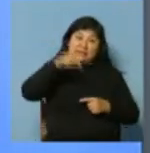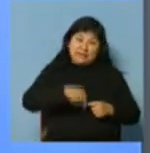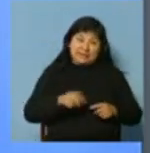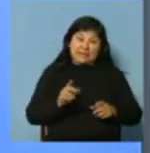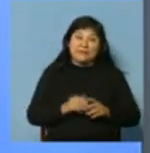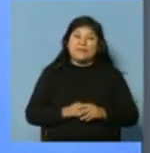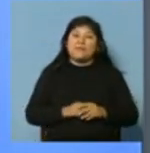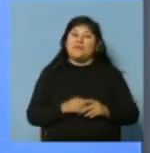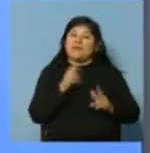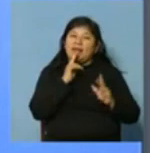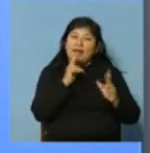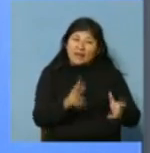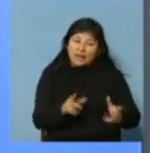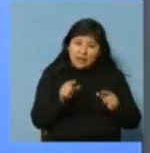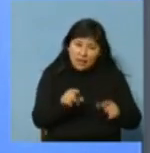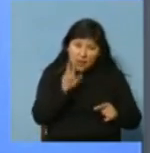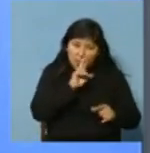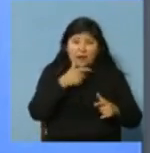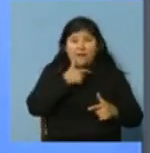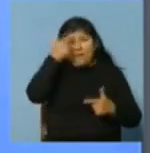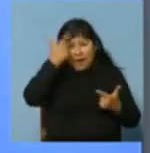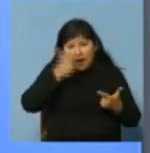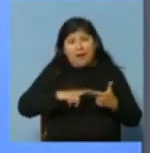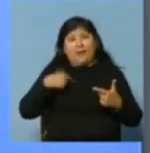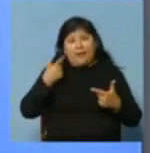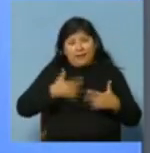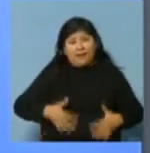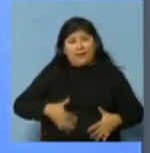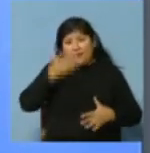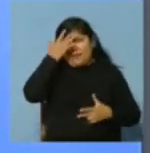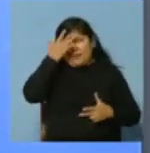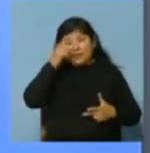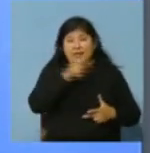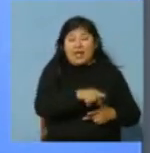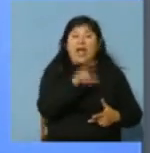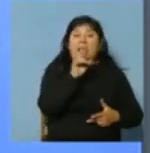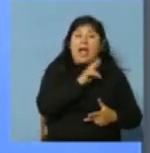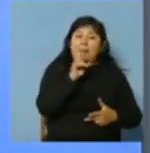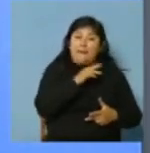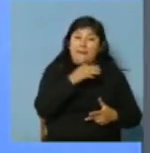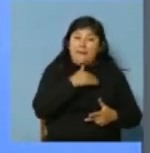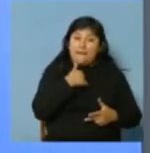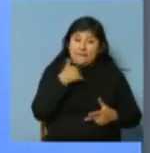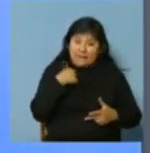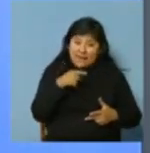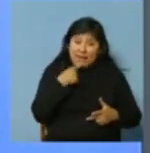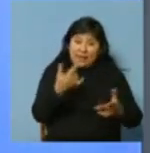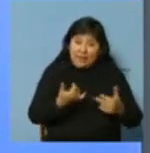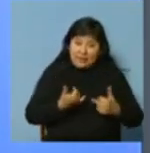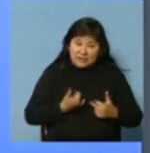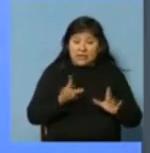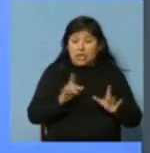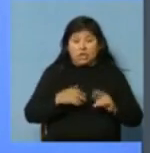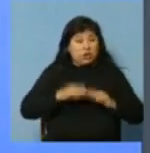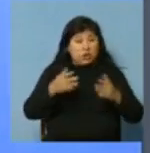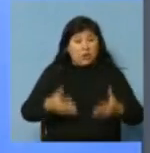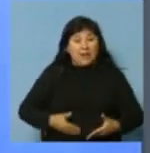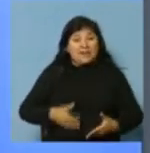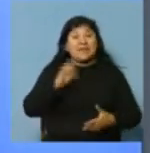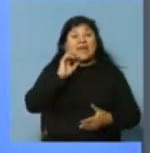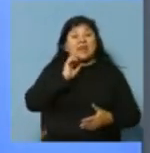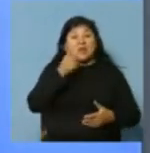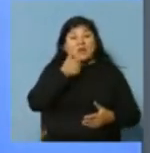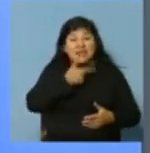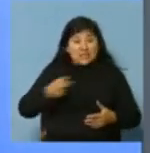un embarazo 19 semanas la paciente había manifestado que no quería ese embarazo ahora bien qué hace un médico cuando recibe un cuadro en el